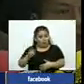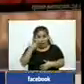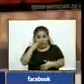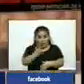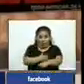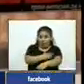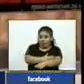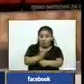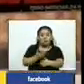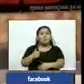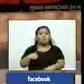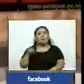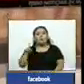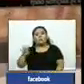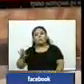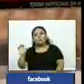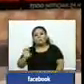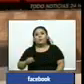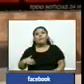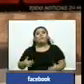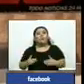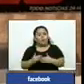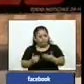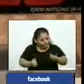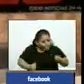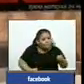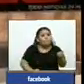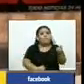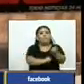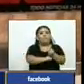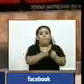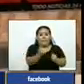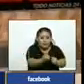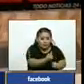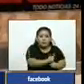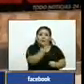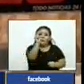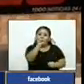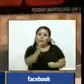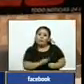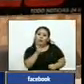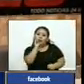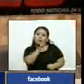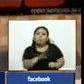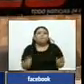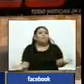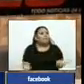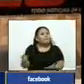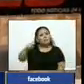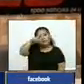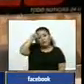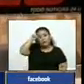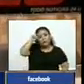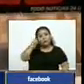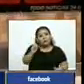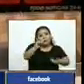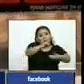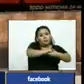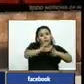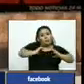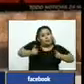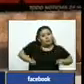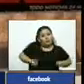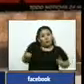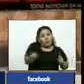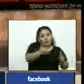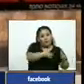no lo ha hecho antes. Asimismo, ha brindado su apoyo incondicional a los venezolanos, indicando que se trabajará conjuntamente con el gobierno de Juan Guaidó